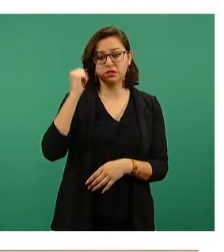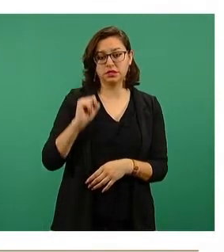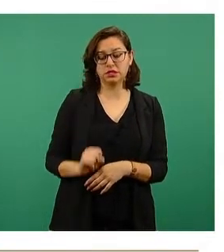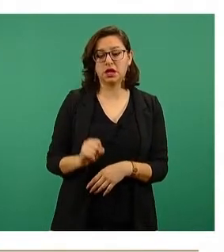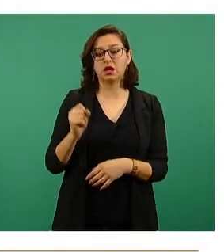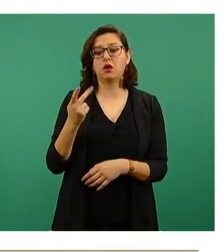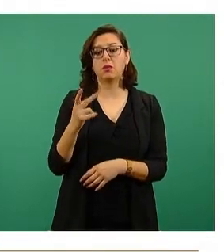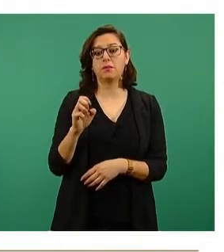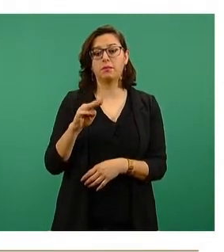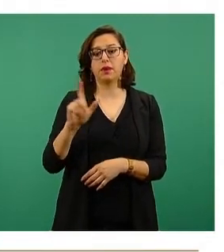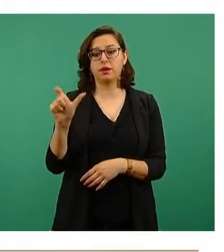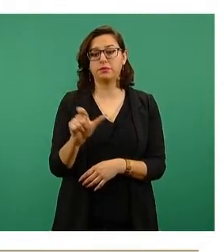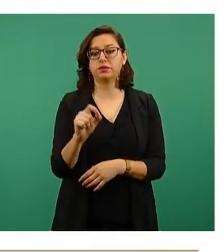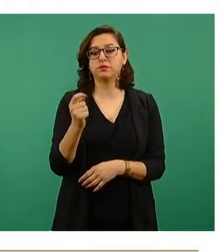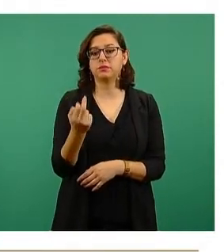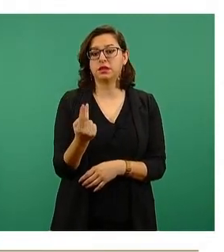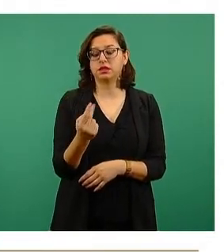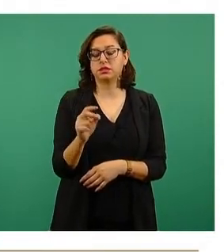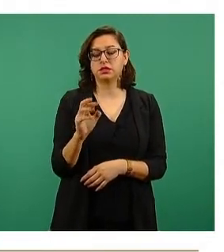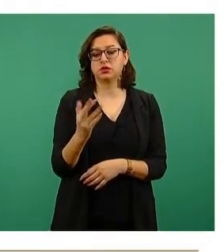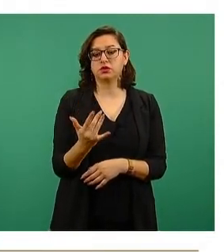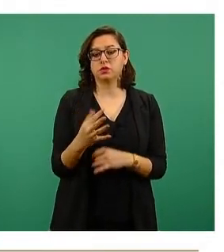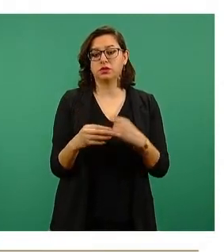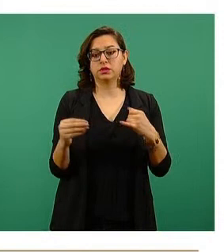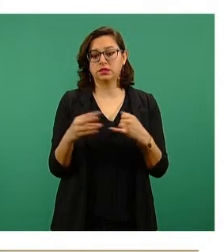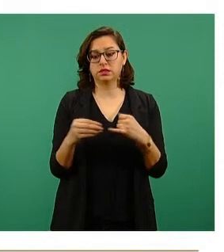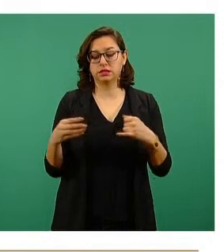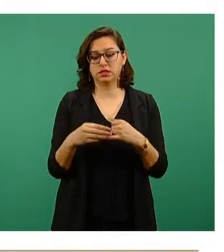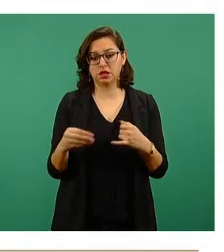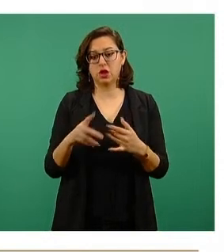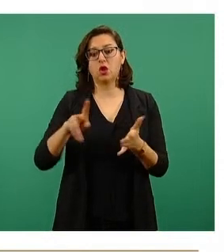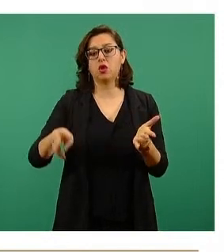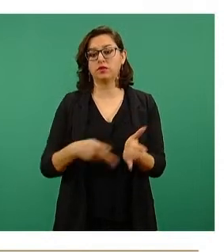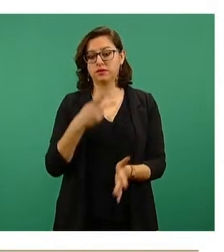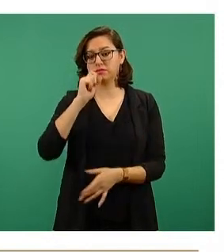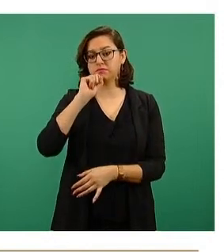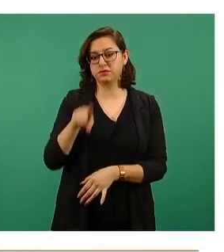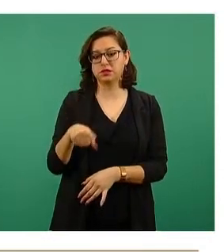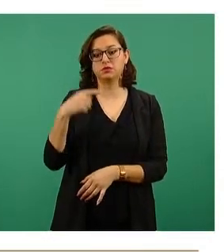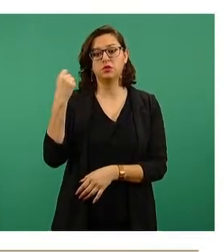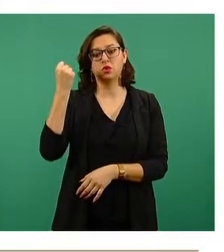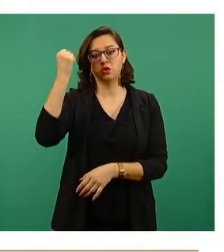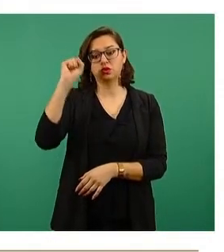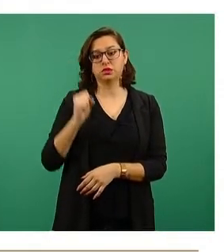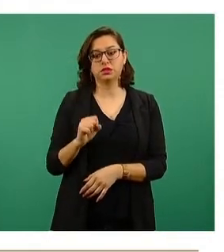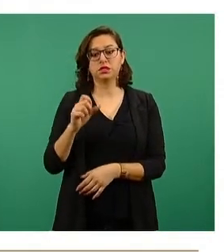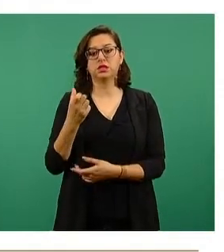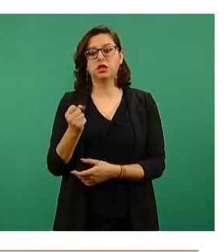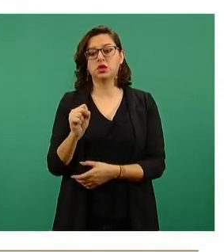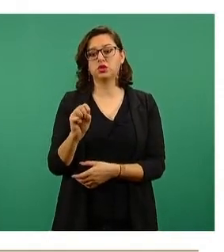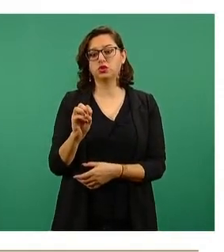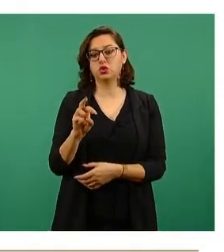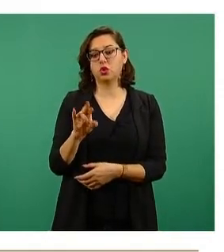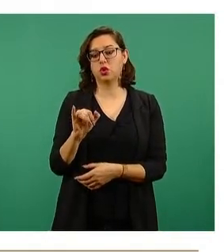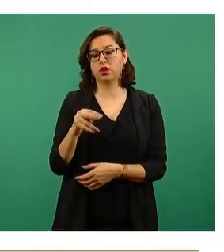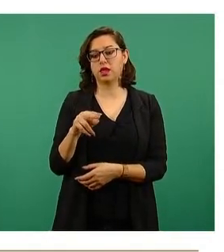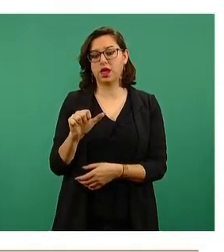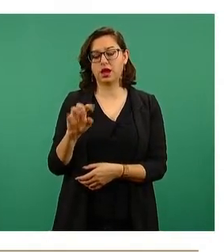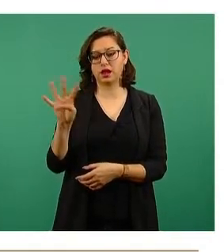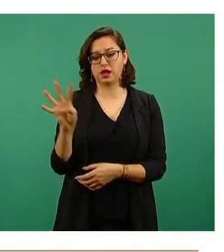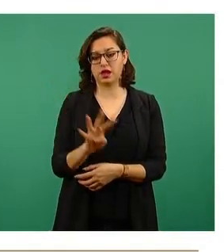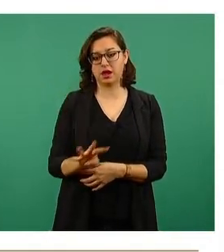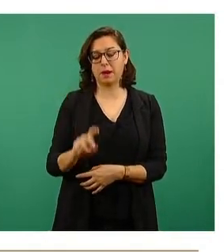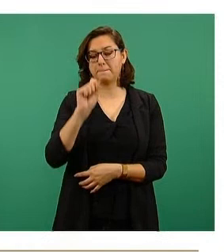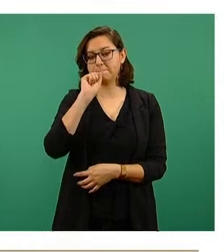la franquicia Pemex en 25 pesos con 50 centavos y otra vez es Soriana en 24 pesos con 39 centavos en